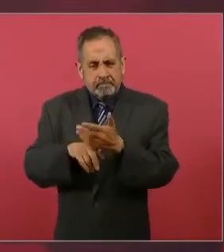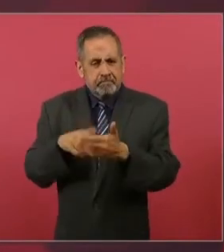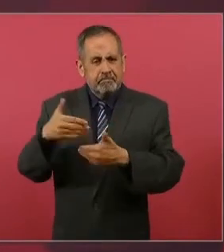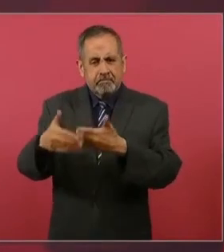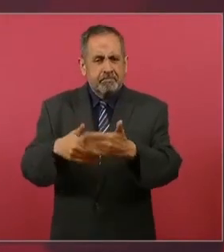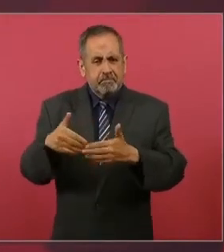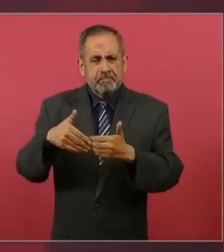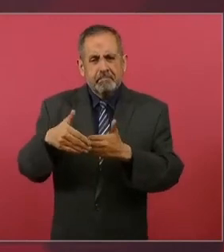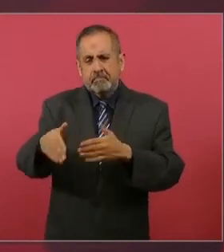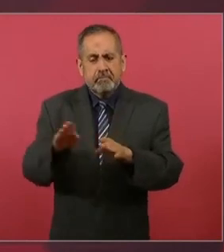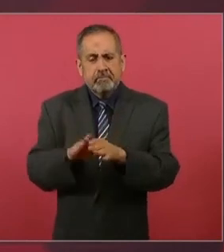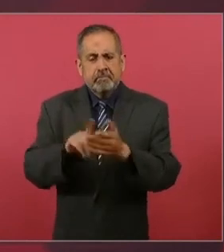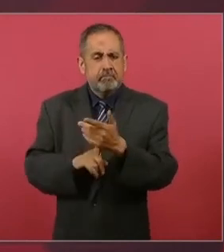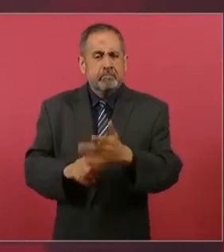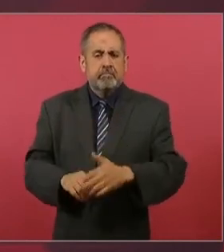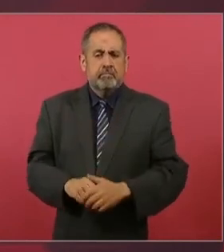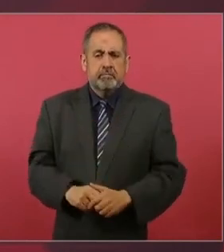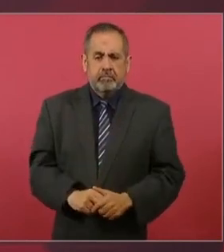ya